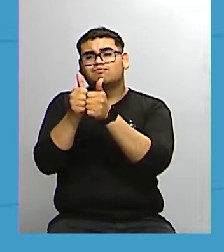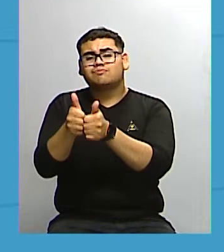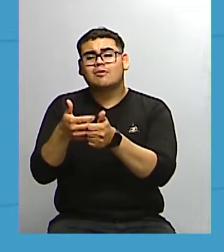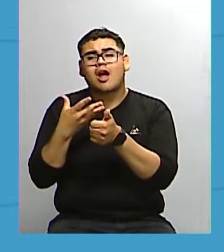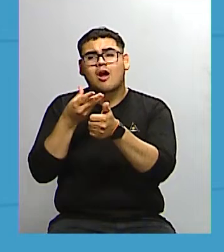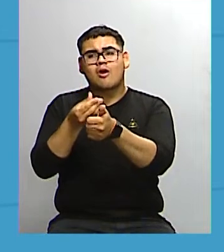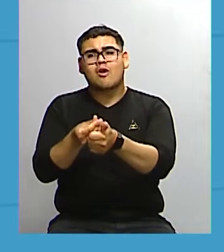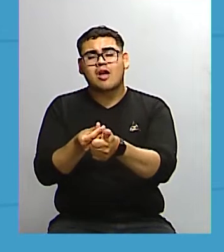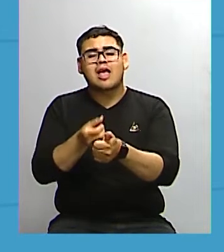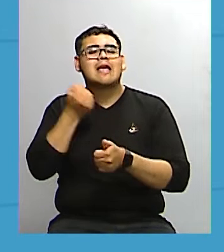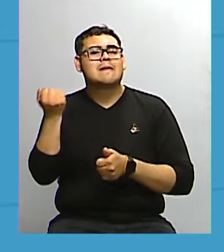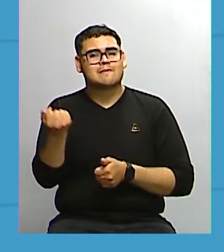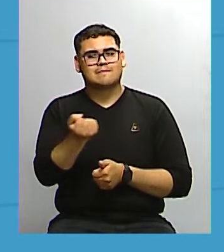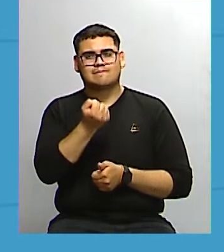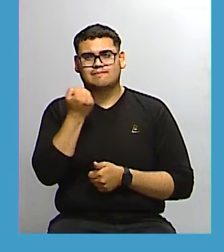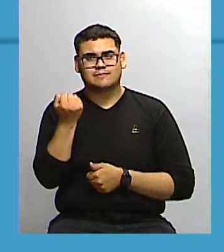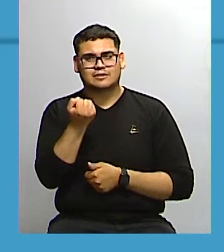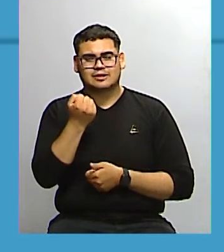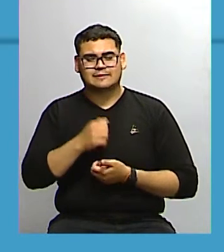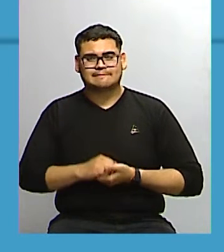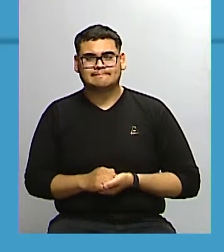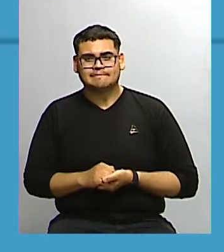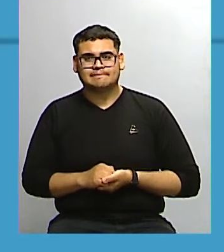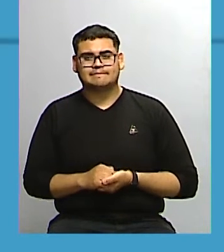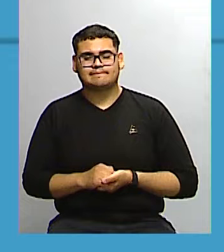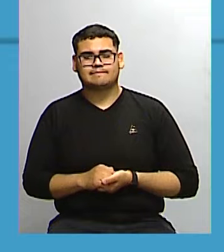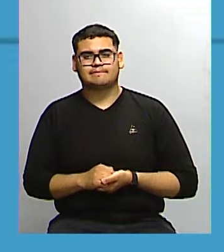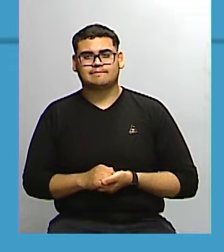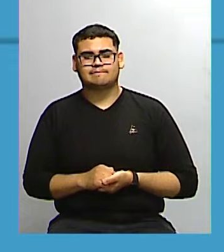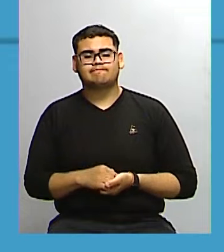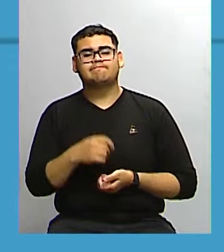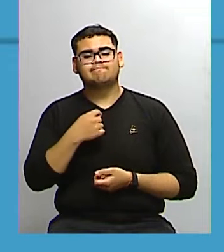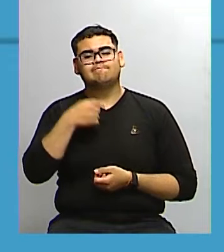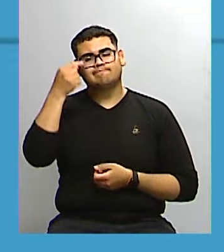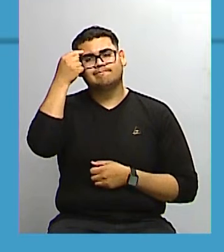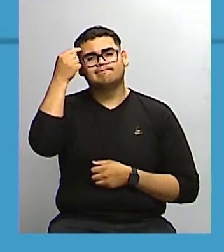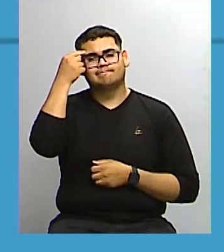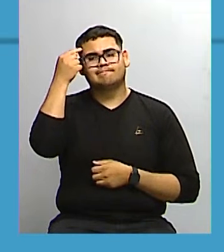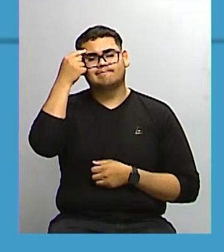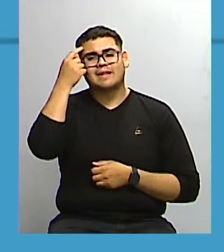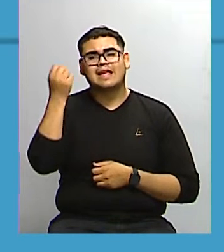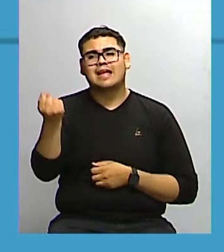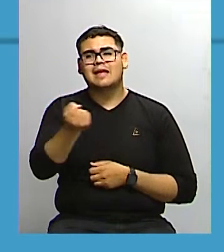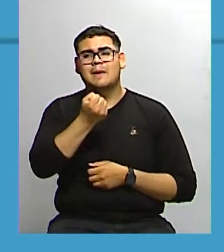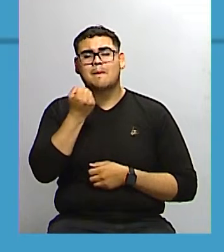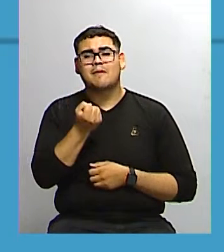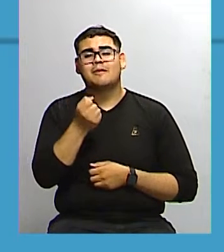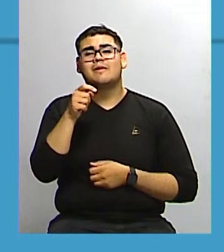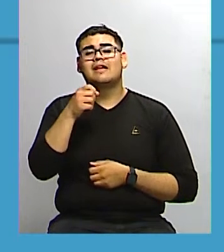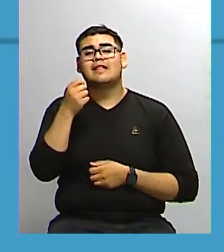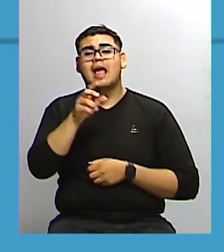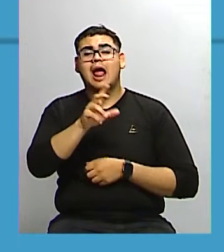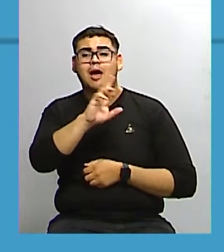importante. Así que en ese sentido me pareció que es muy importante poder brindarles este tipo de